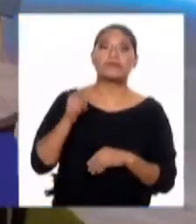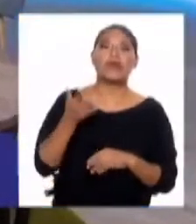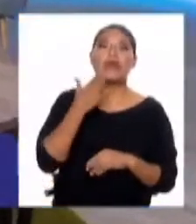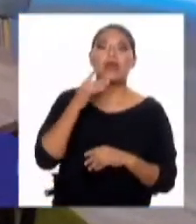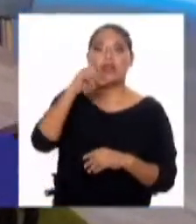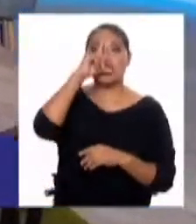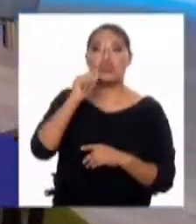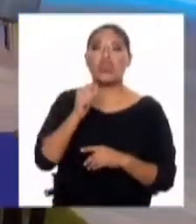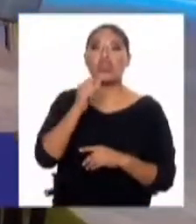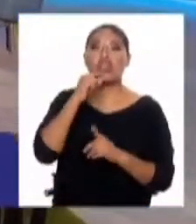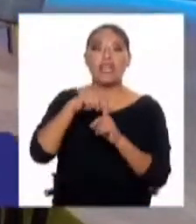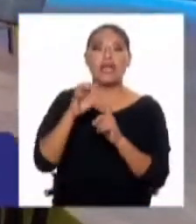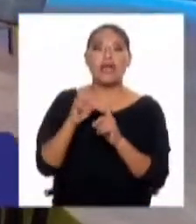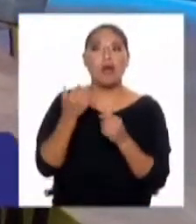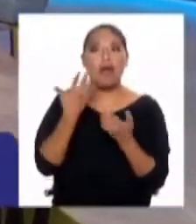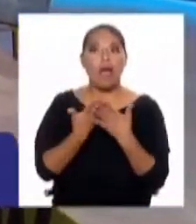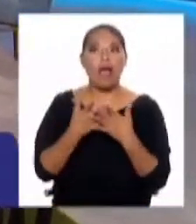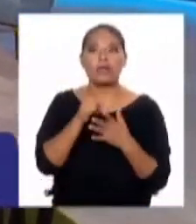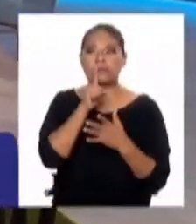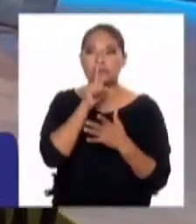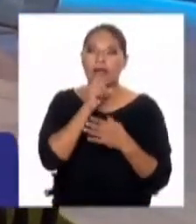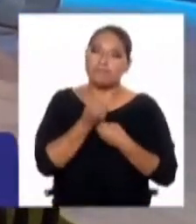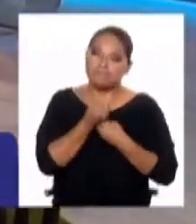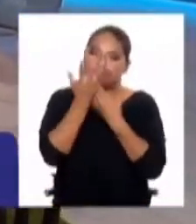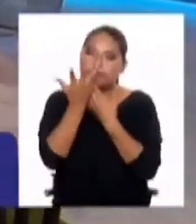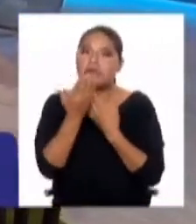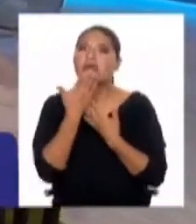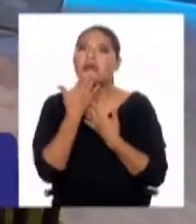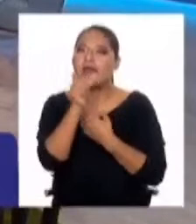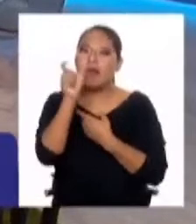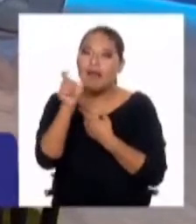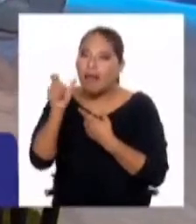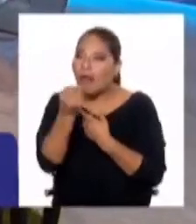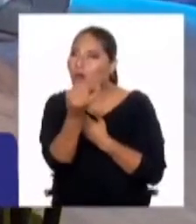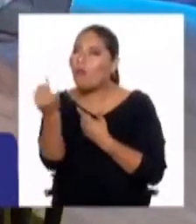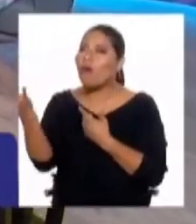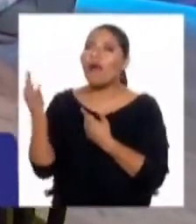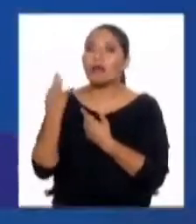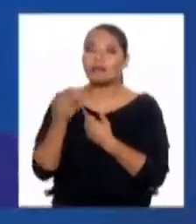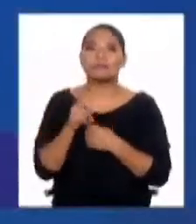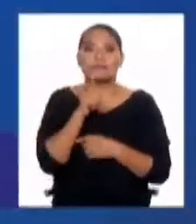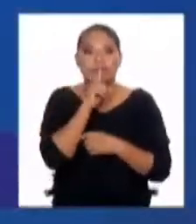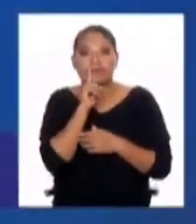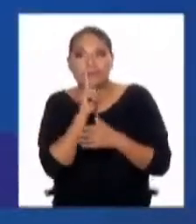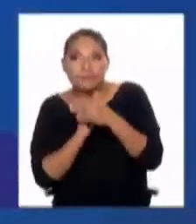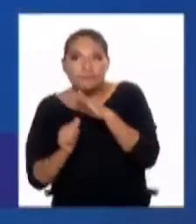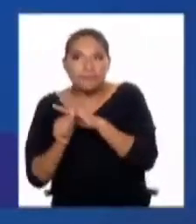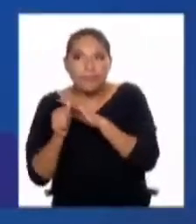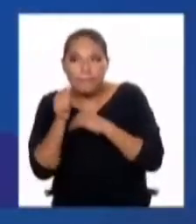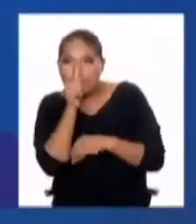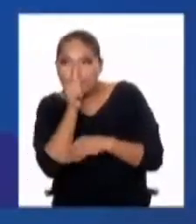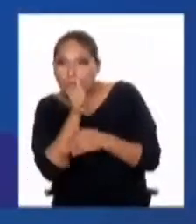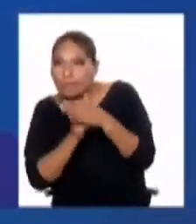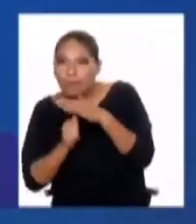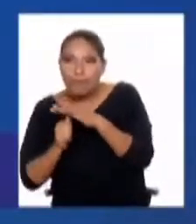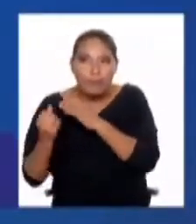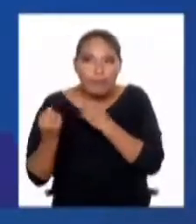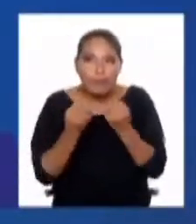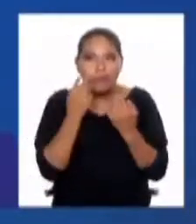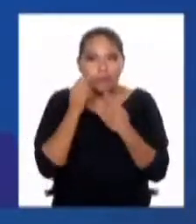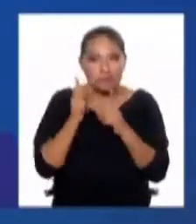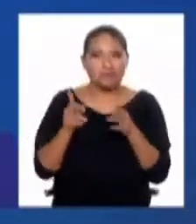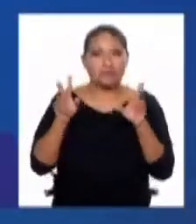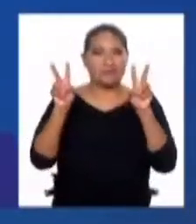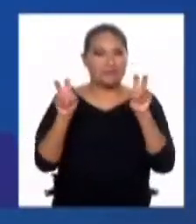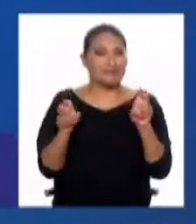muchos que están ahí ahorita con los rabos entre las piernas, ¿no? Y hay muchos temas aparte de este, porque